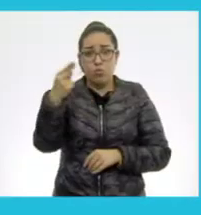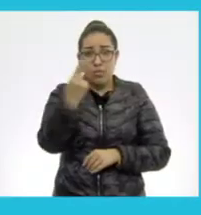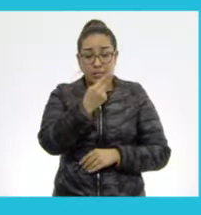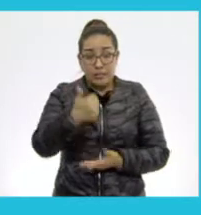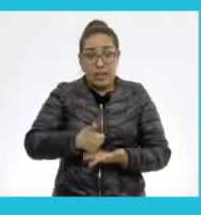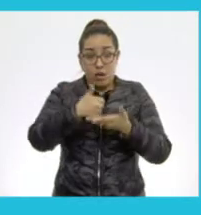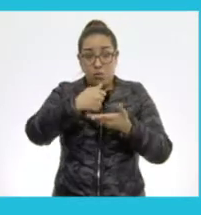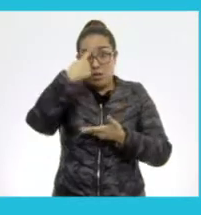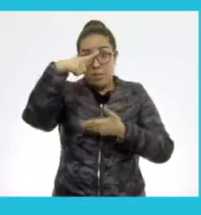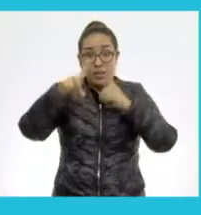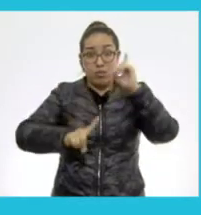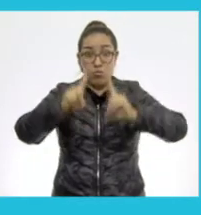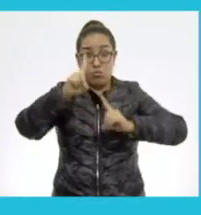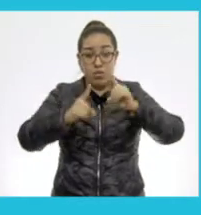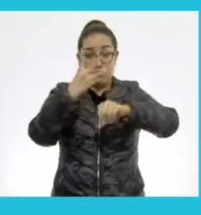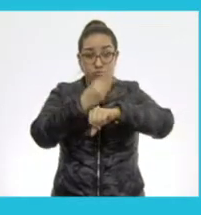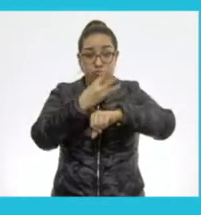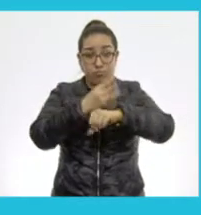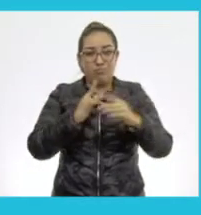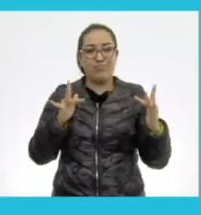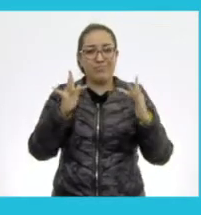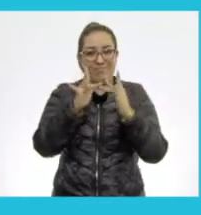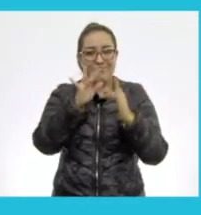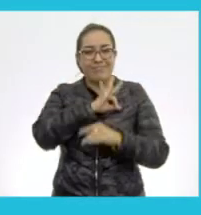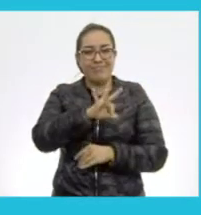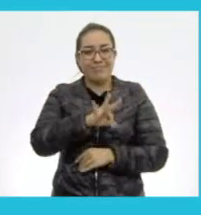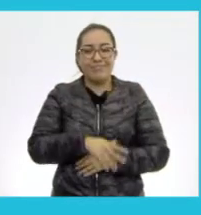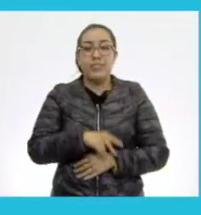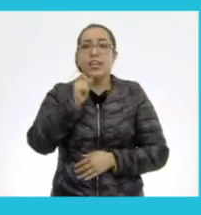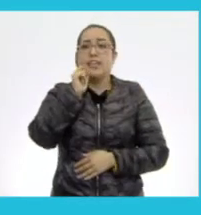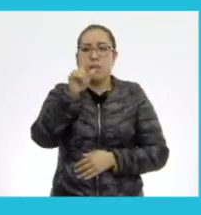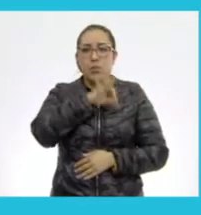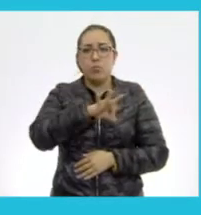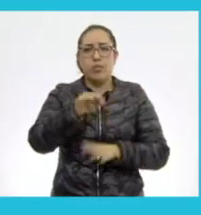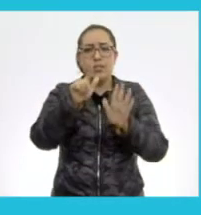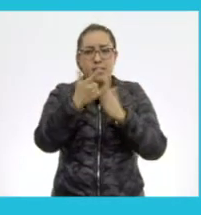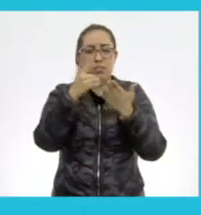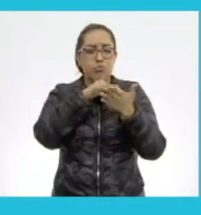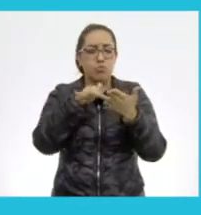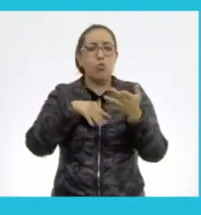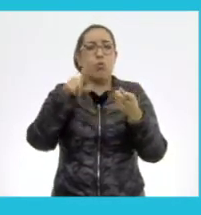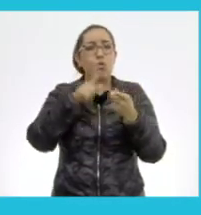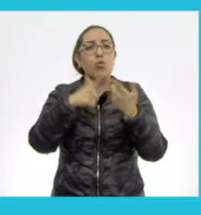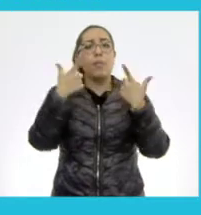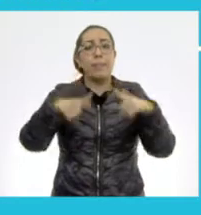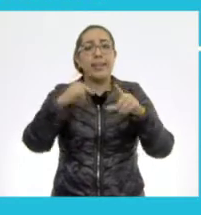¿Necesitas ayuda para resolver tus dudas? Contáctanos. También puedes encontrar los libros de